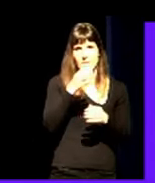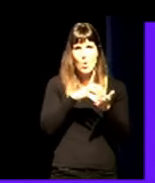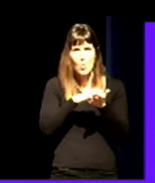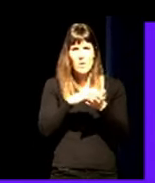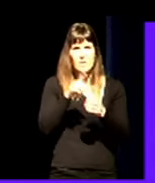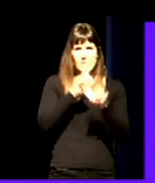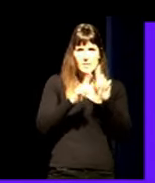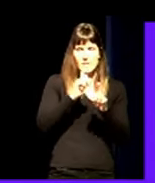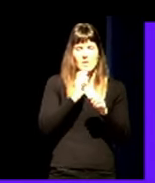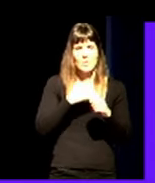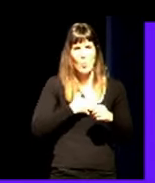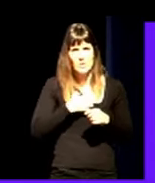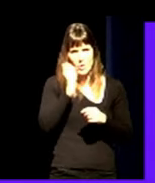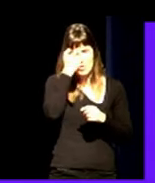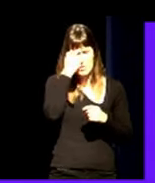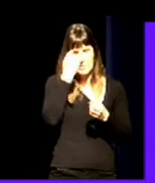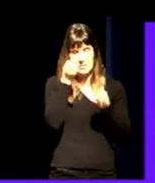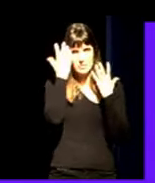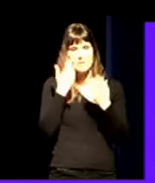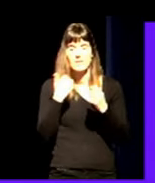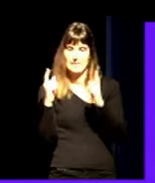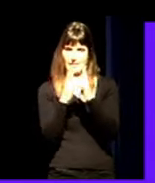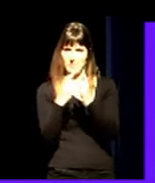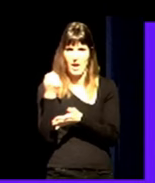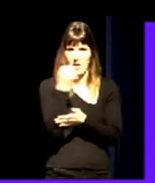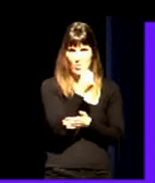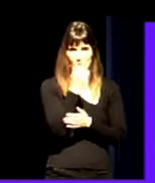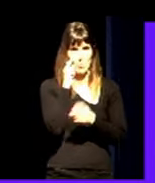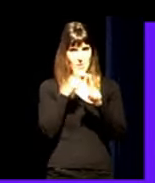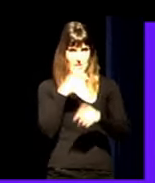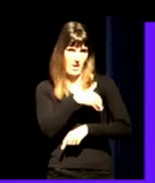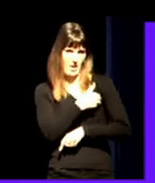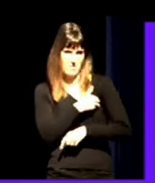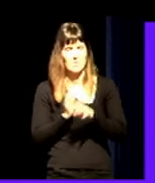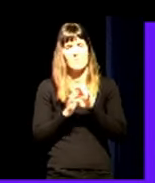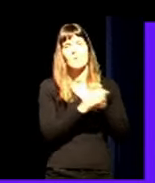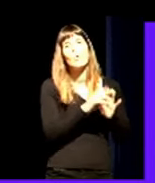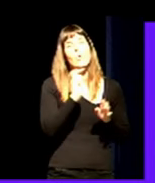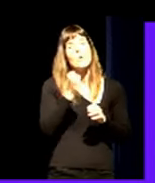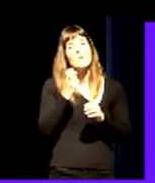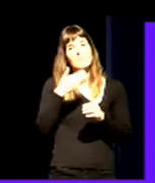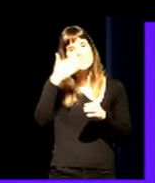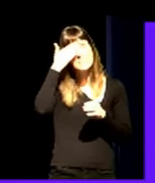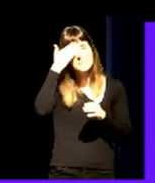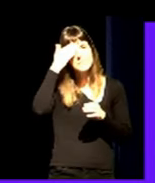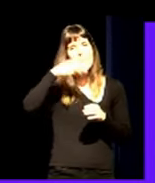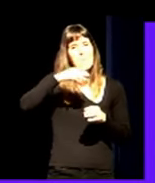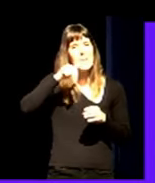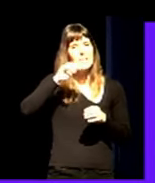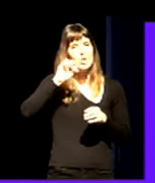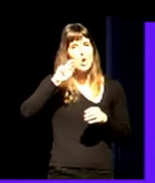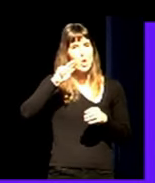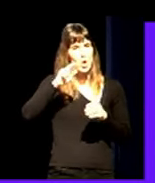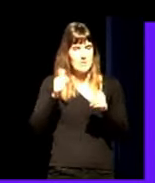a la tutoría entre iguales. Si damos otro paso más, nos encontramos con la mentoría. La exigencia aquí es mucho mayor, porque